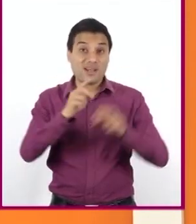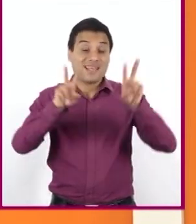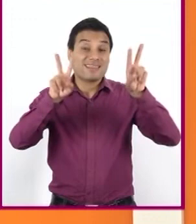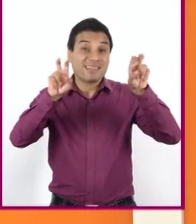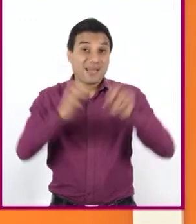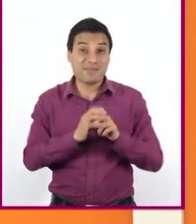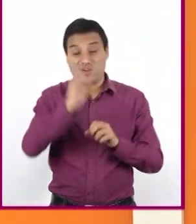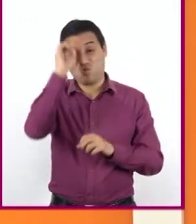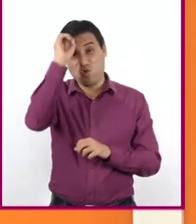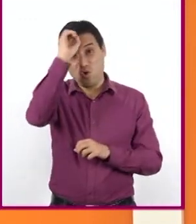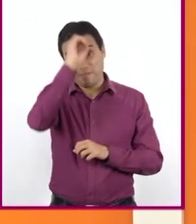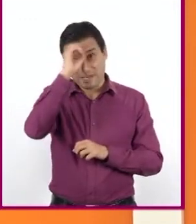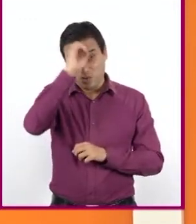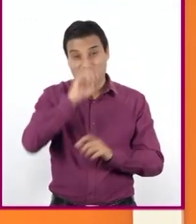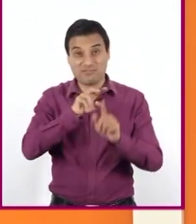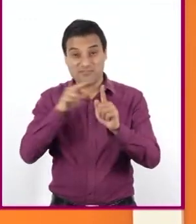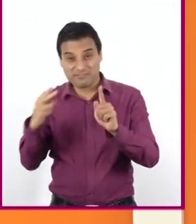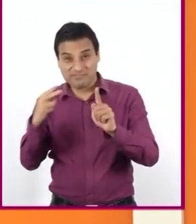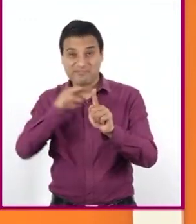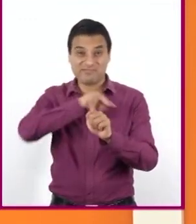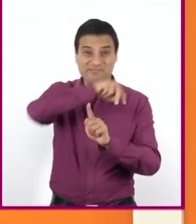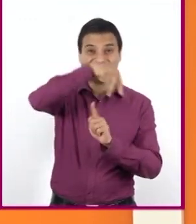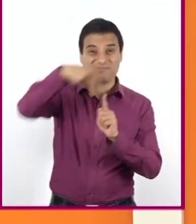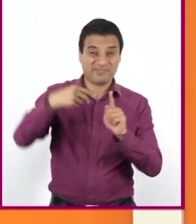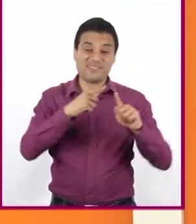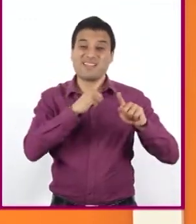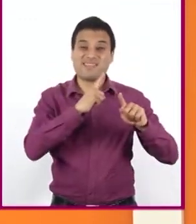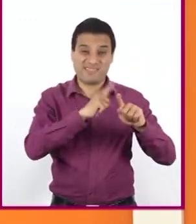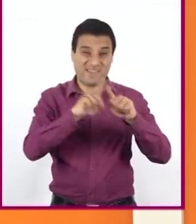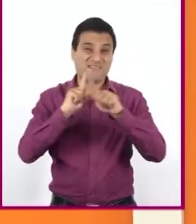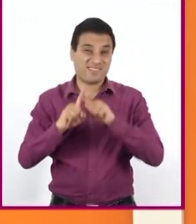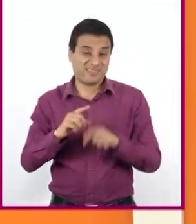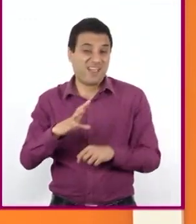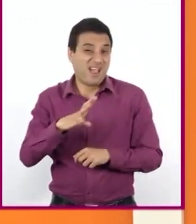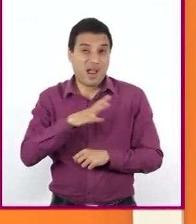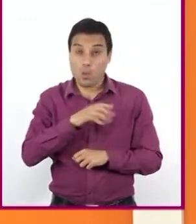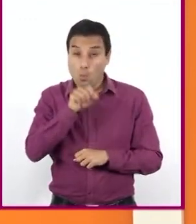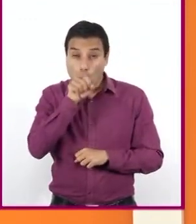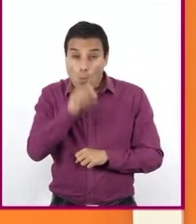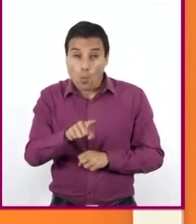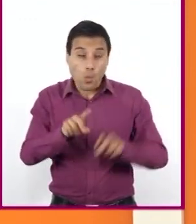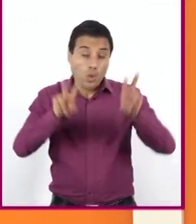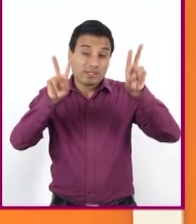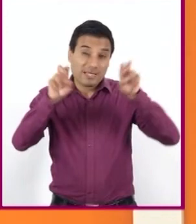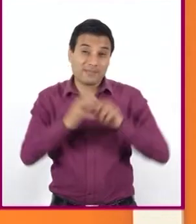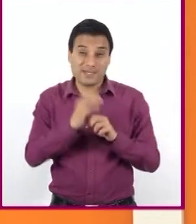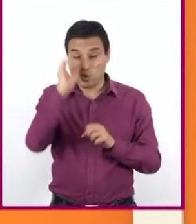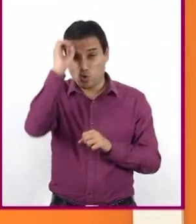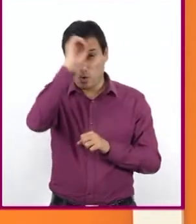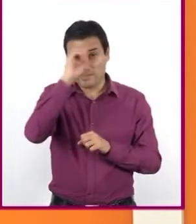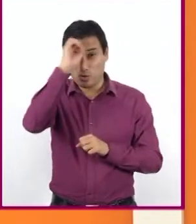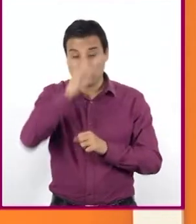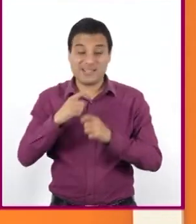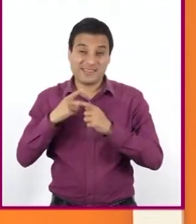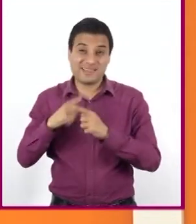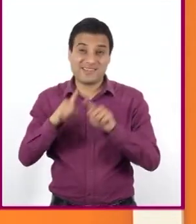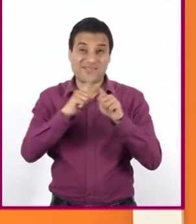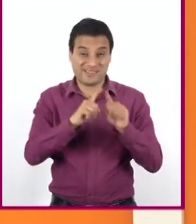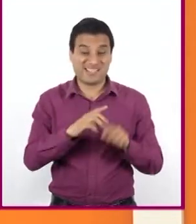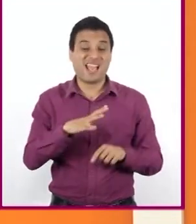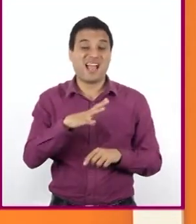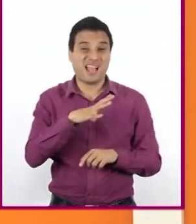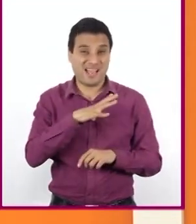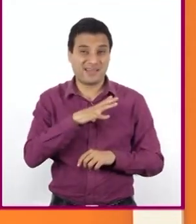de autores e intelectuales referentes a un mismo hecho o proceso histórico al paso del